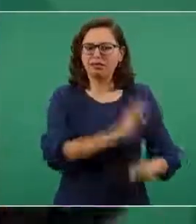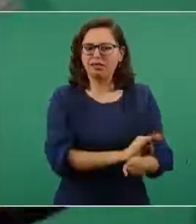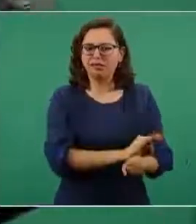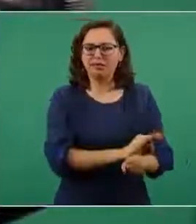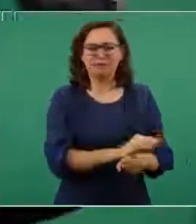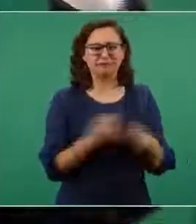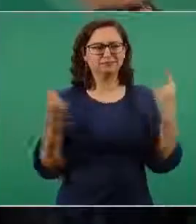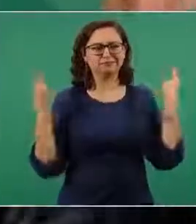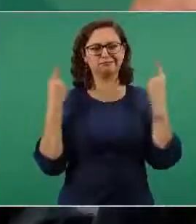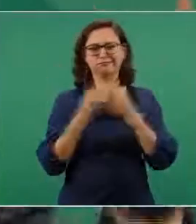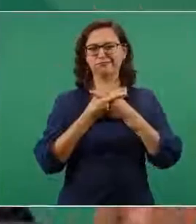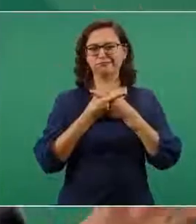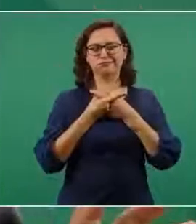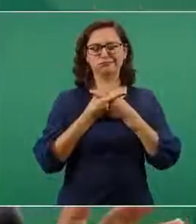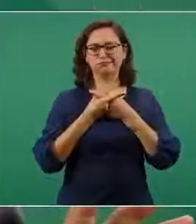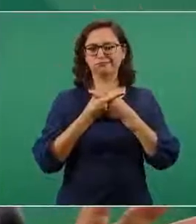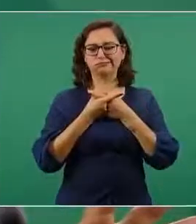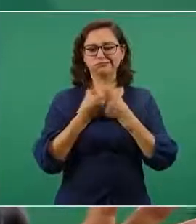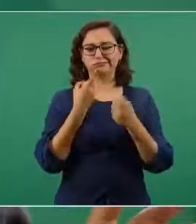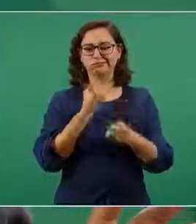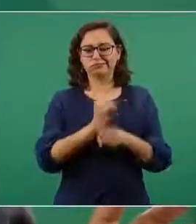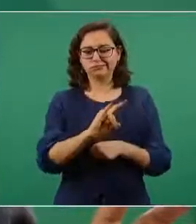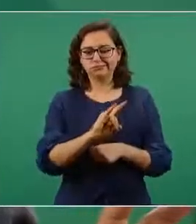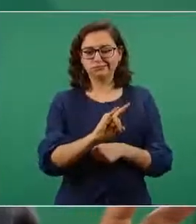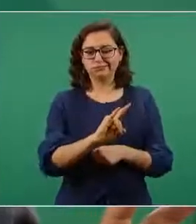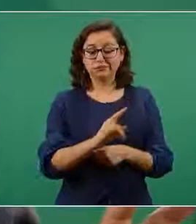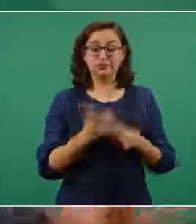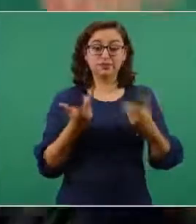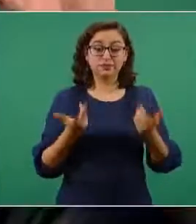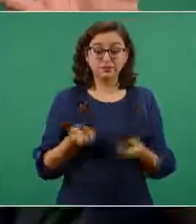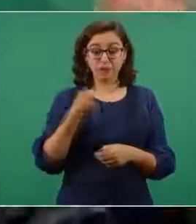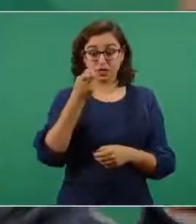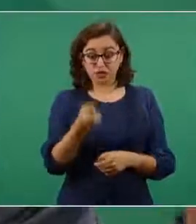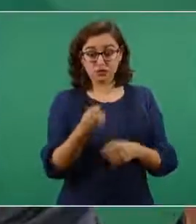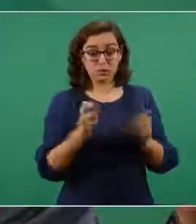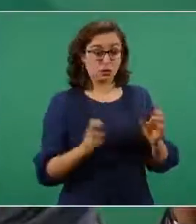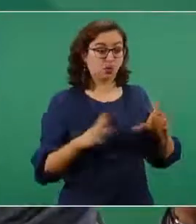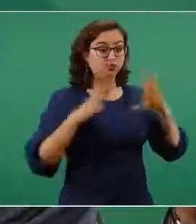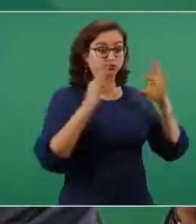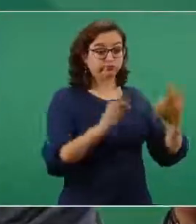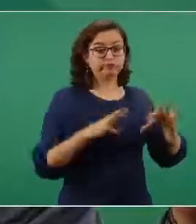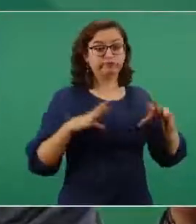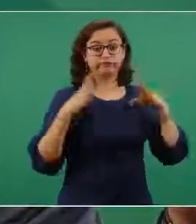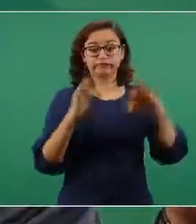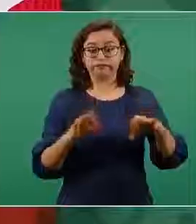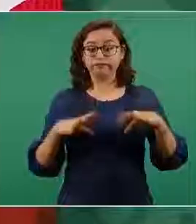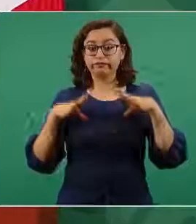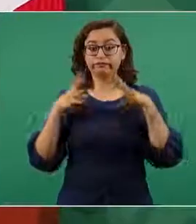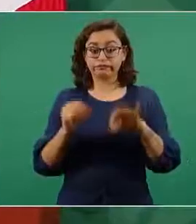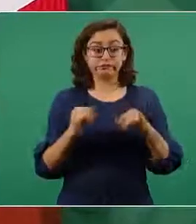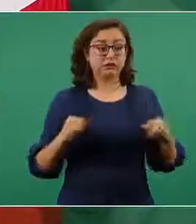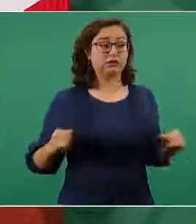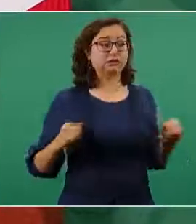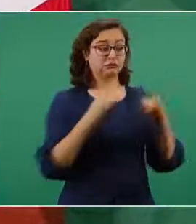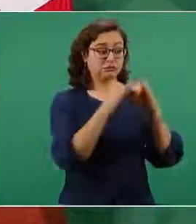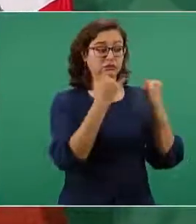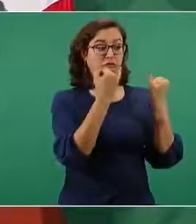Entonces, así fueron creando todos estos organismos autónomos.